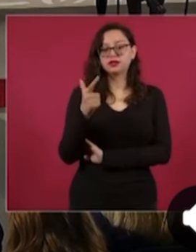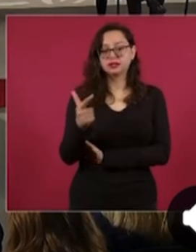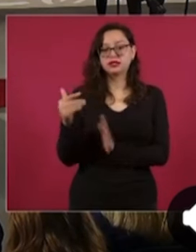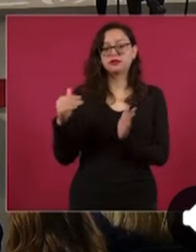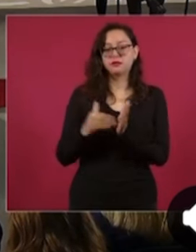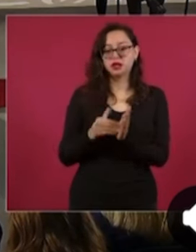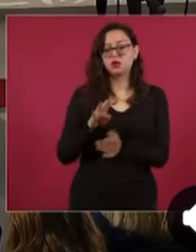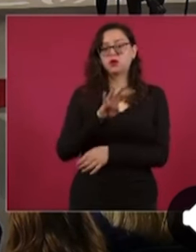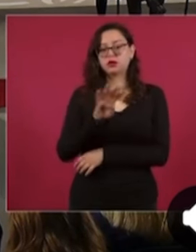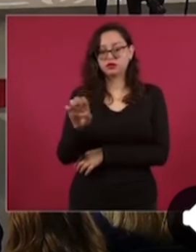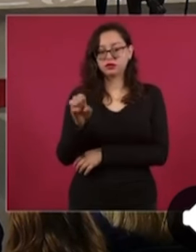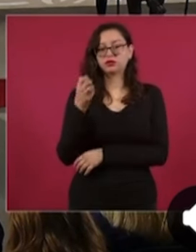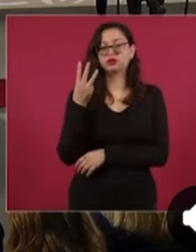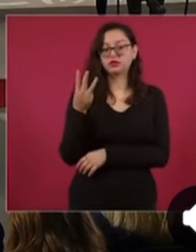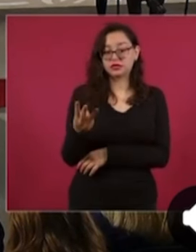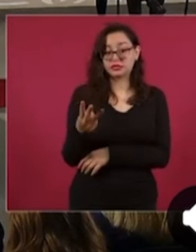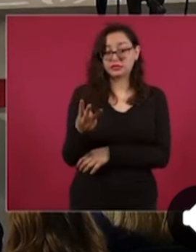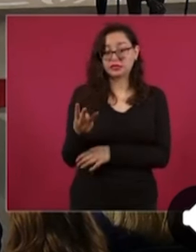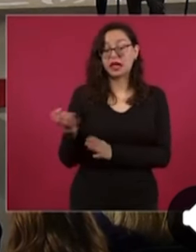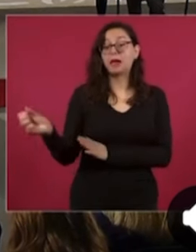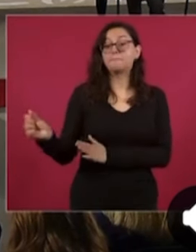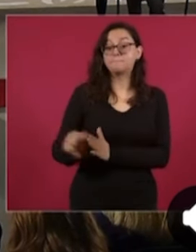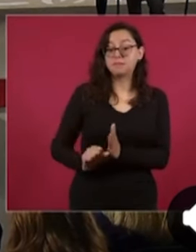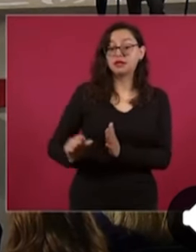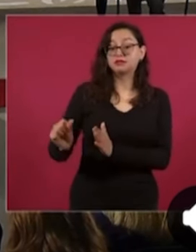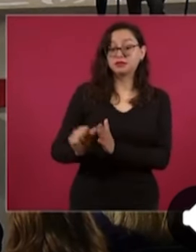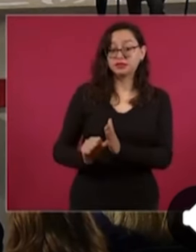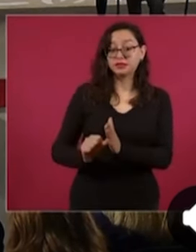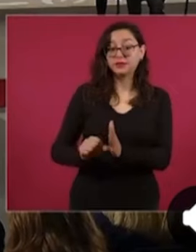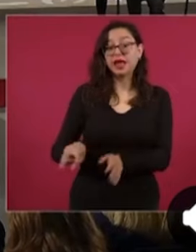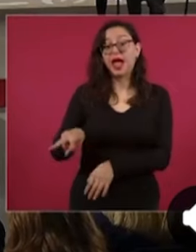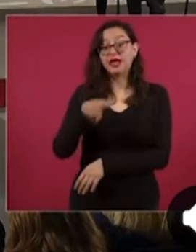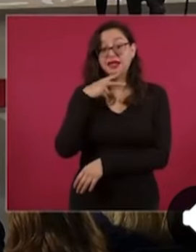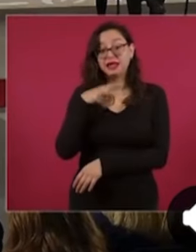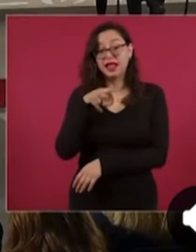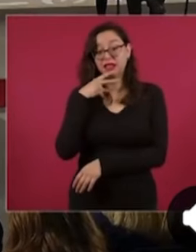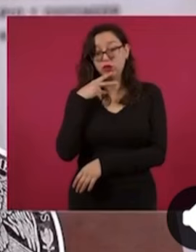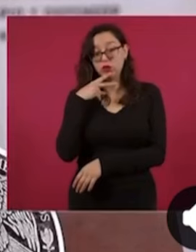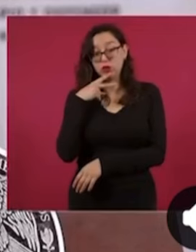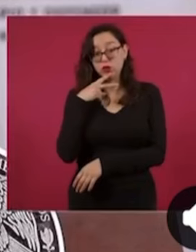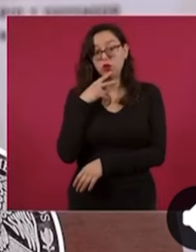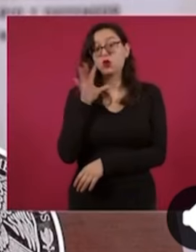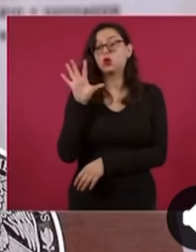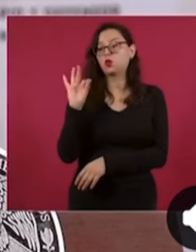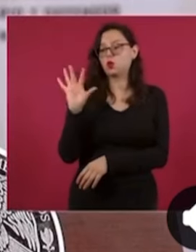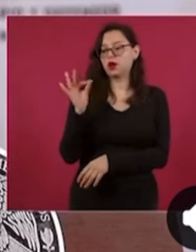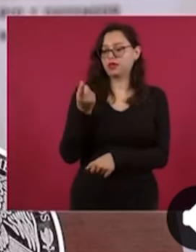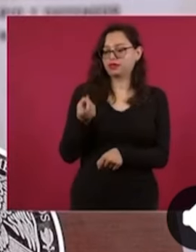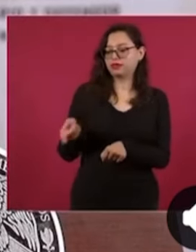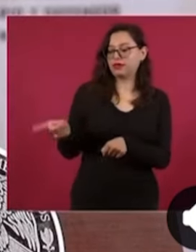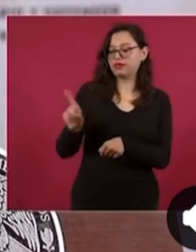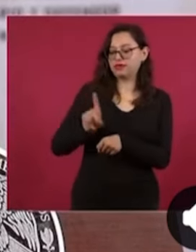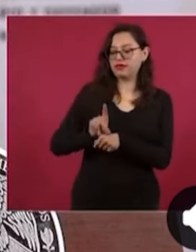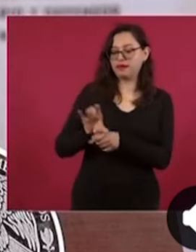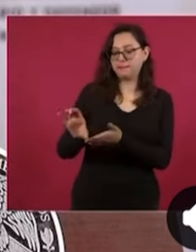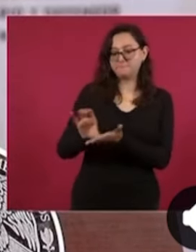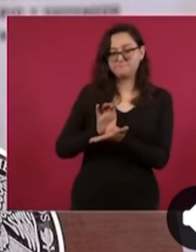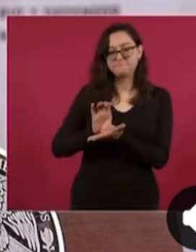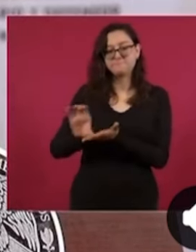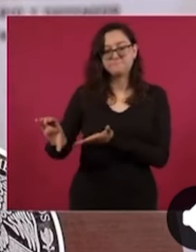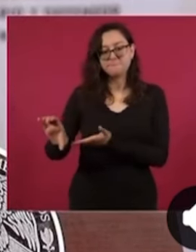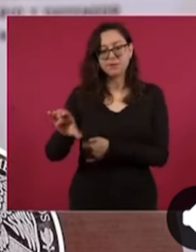297,403 pesos mensuales. De aguinaldo, más o menos son 40 días para los ministros, esto es un monto